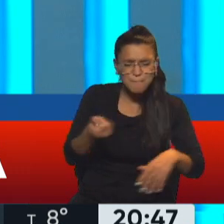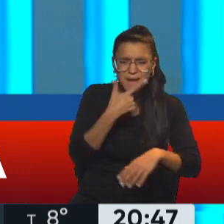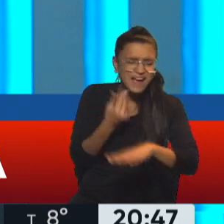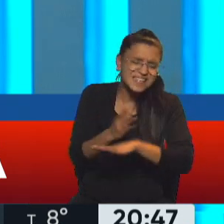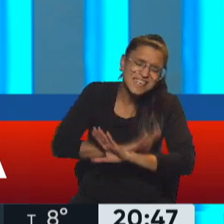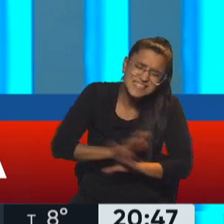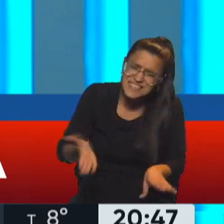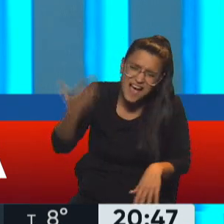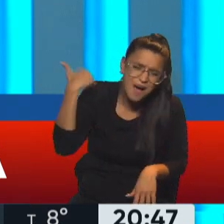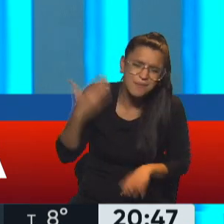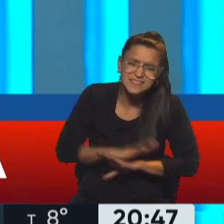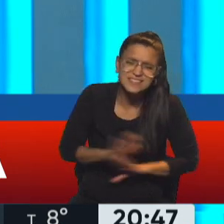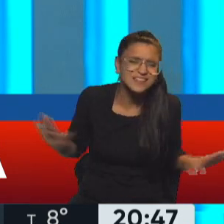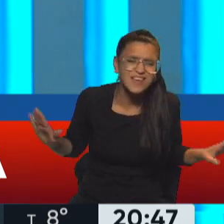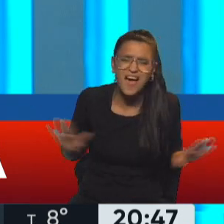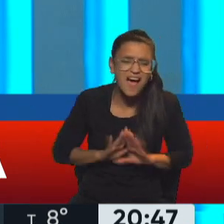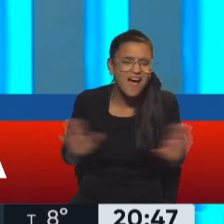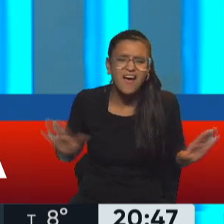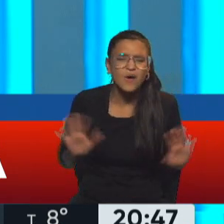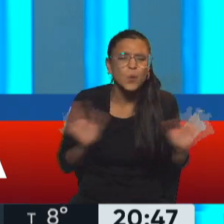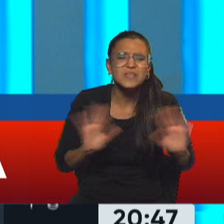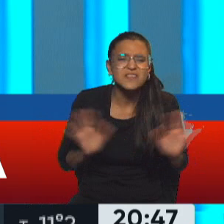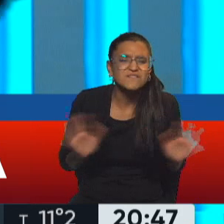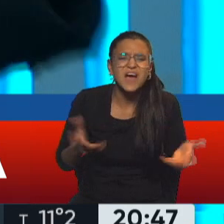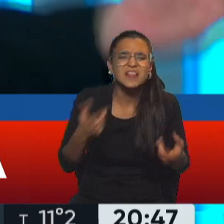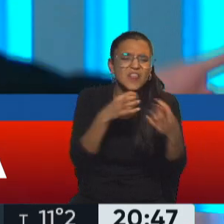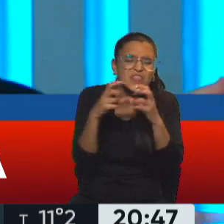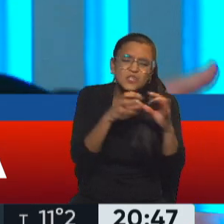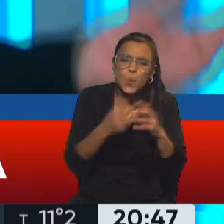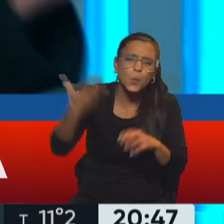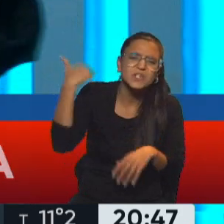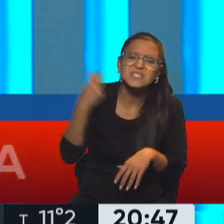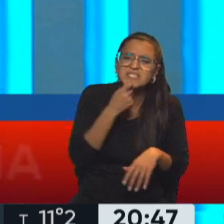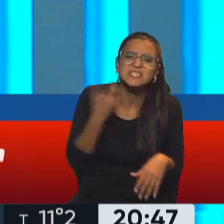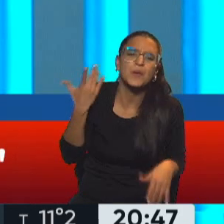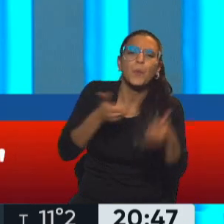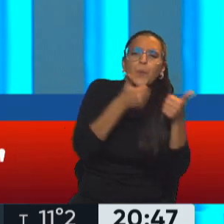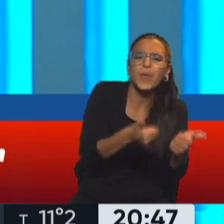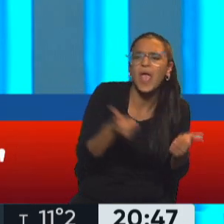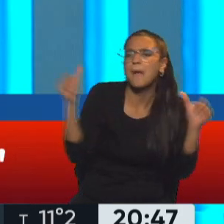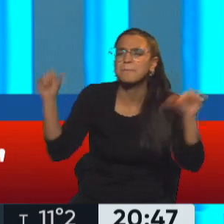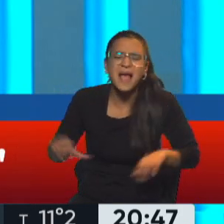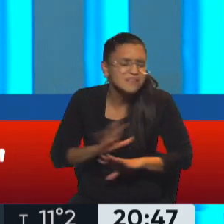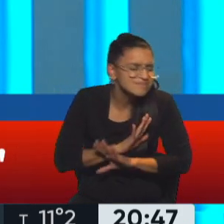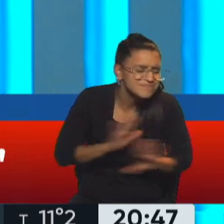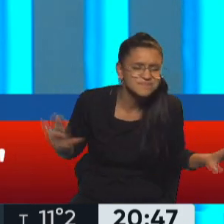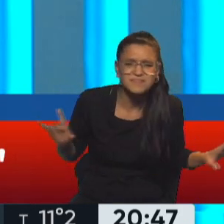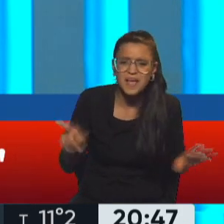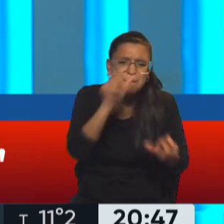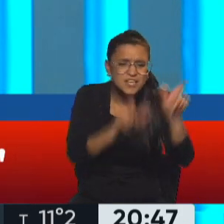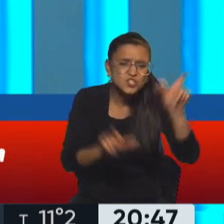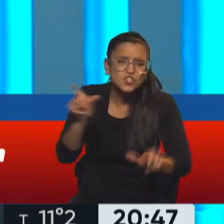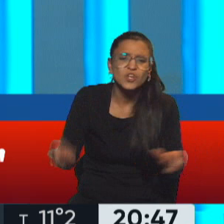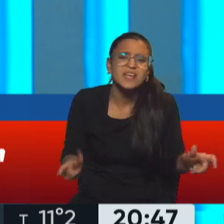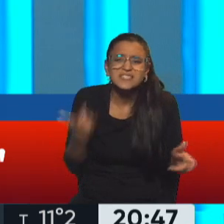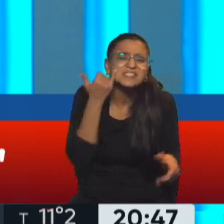es una cosa del pasado. No tiene sentido discutir si hizo A bien o B mal. La gente sabe, la gente